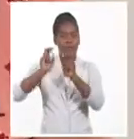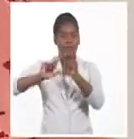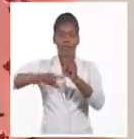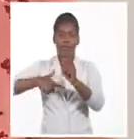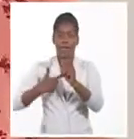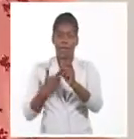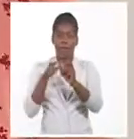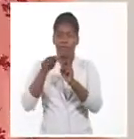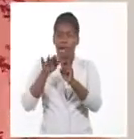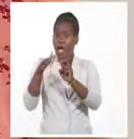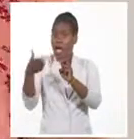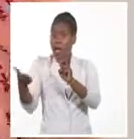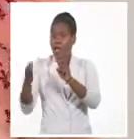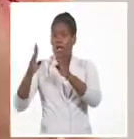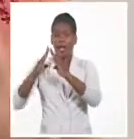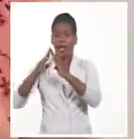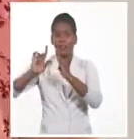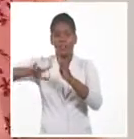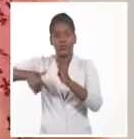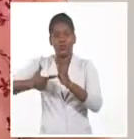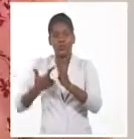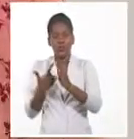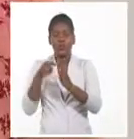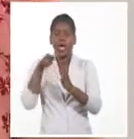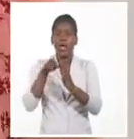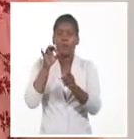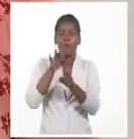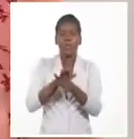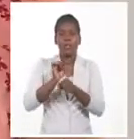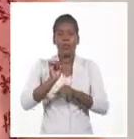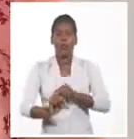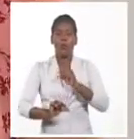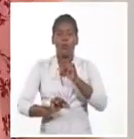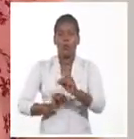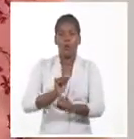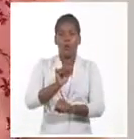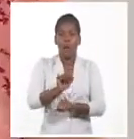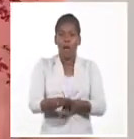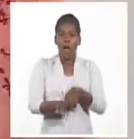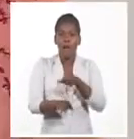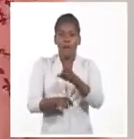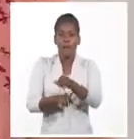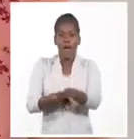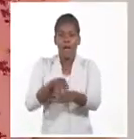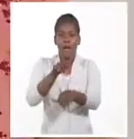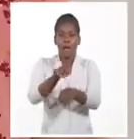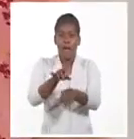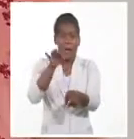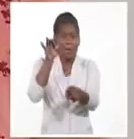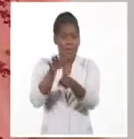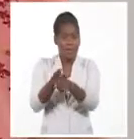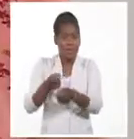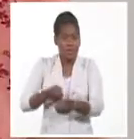cultura y desde un instructor de arte, de esa primera generación que formó a inicios de la revolución y que también tuvo a